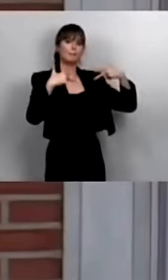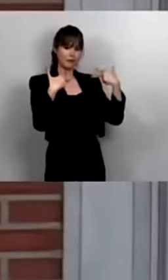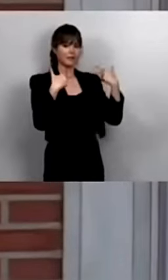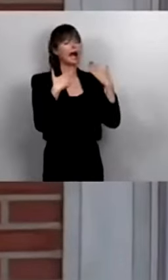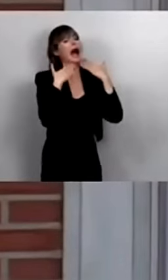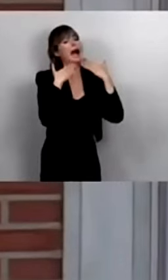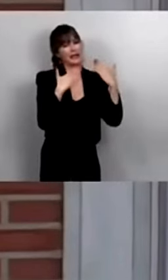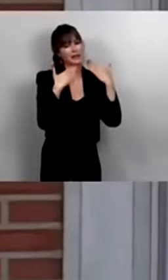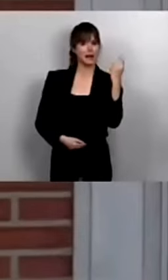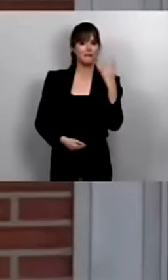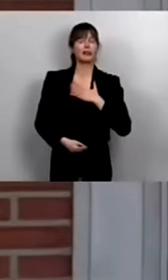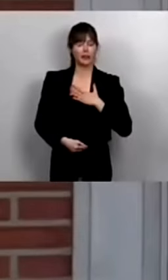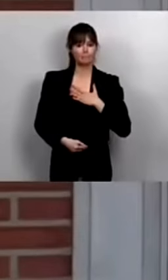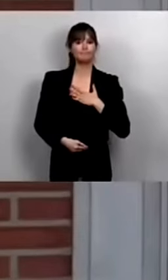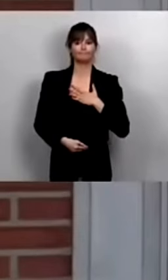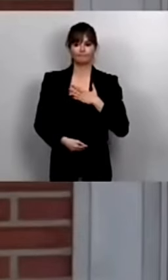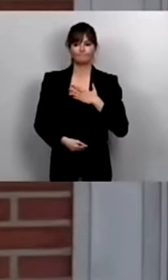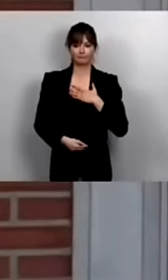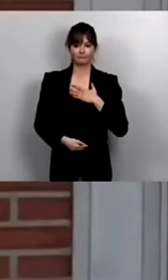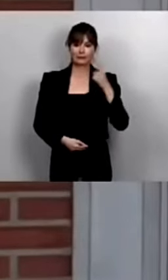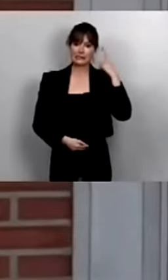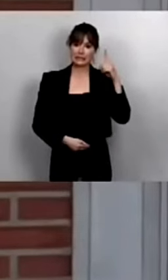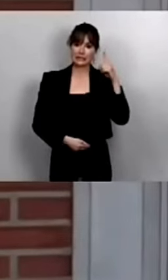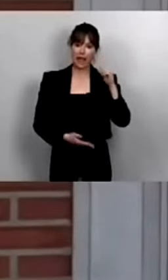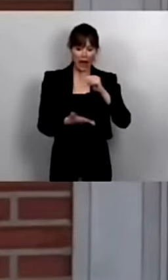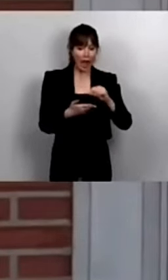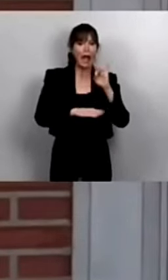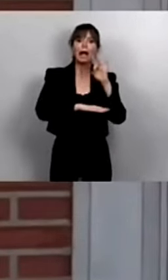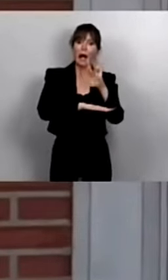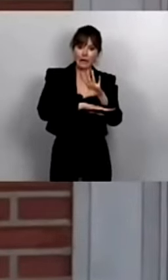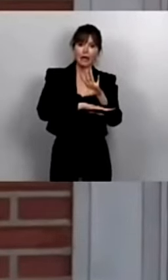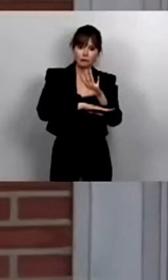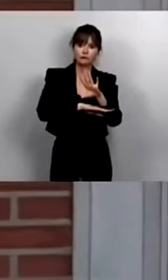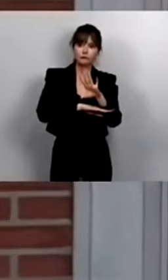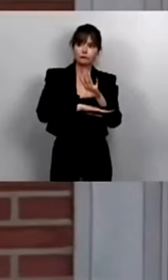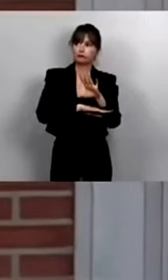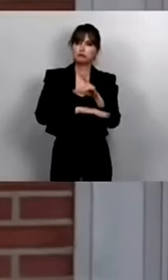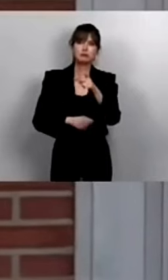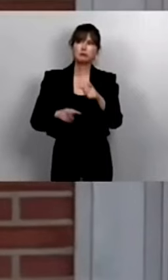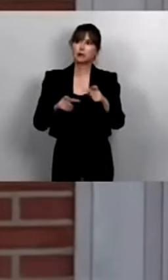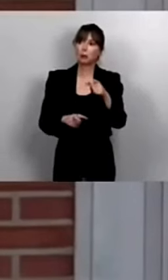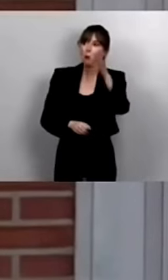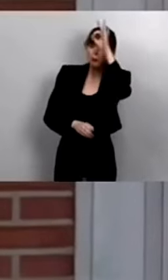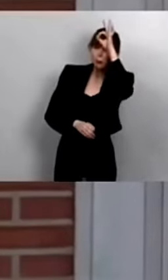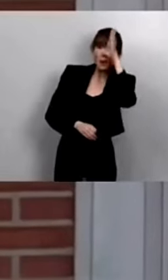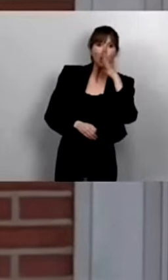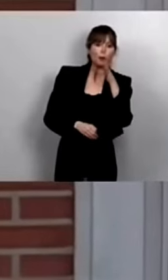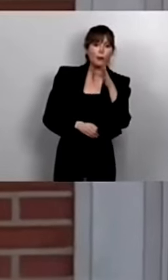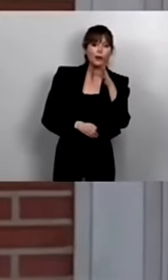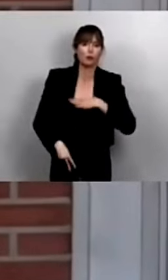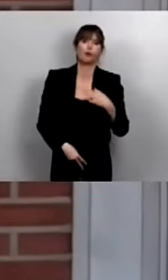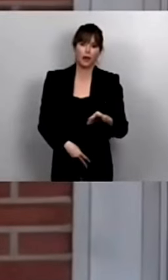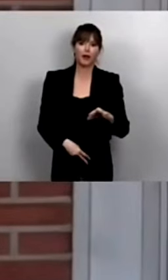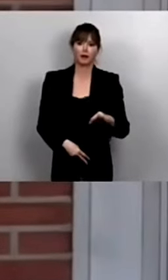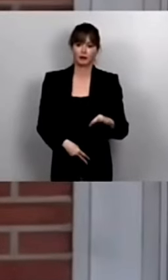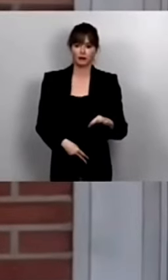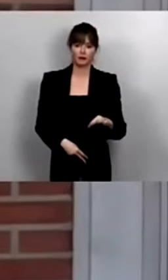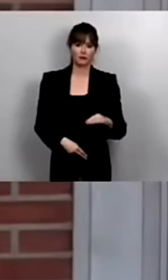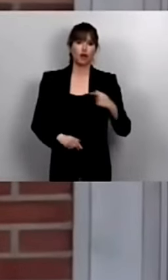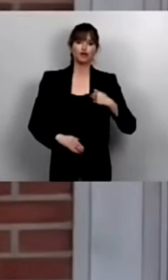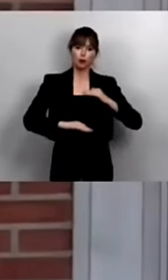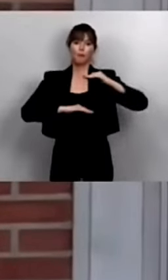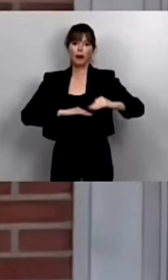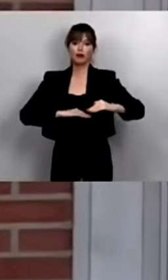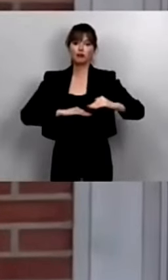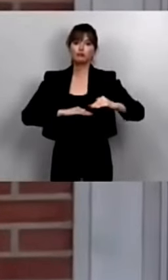cara? ¡Chinorri! Dice, tengo el cuadro este de cataratas digitales, este cuadro que hay en todos los restaurantes chinos, este que baja como el agua. Dice, no, chino, otra